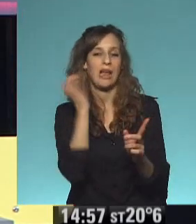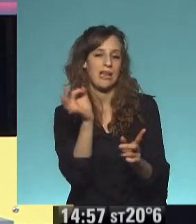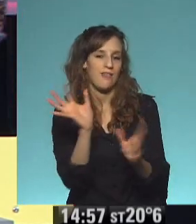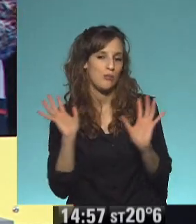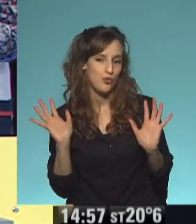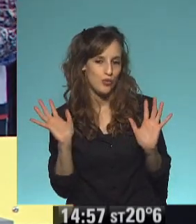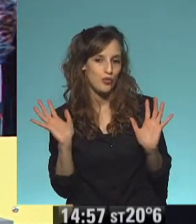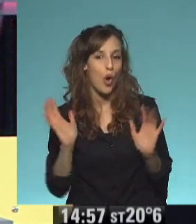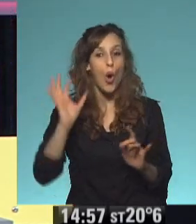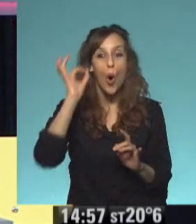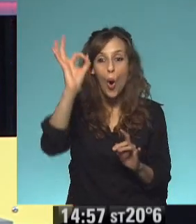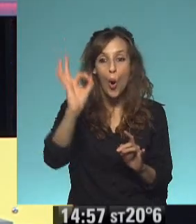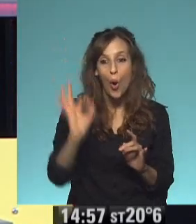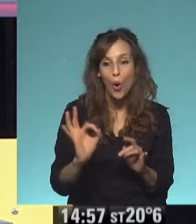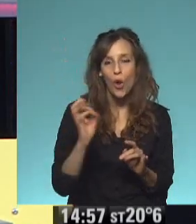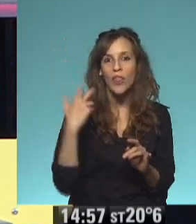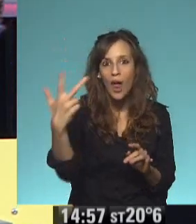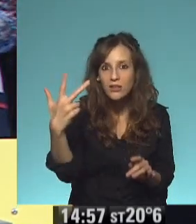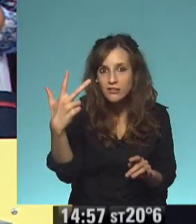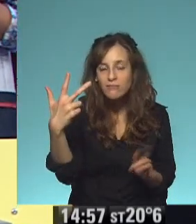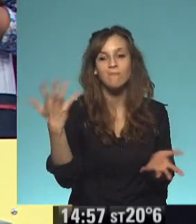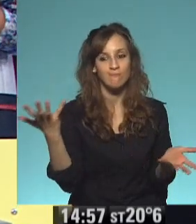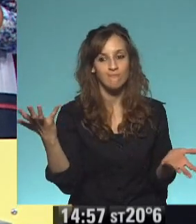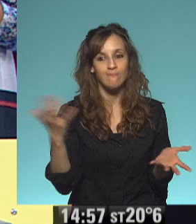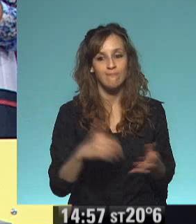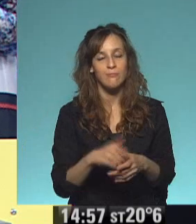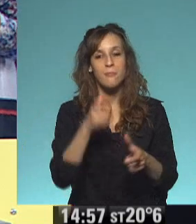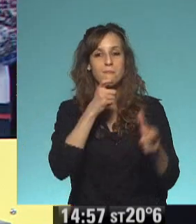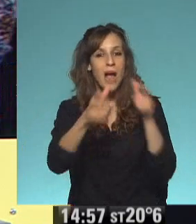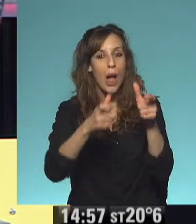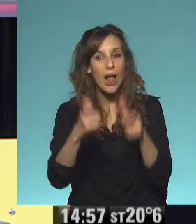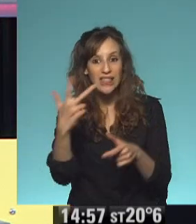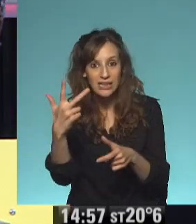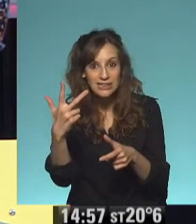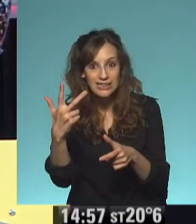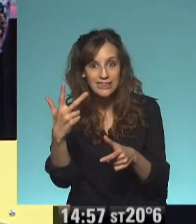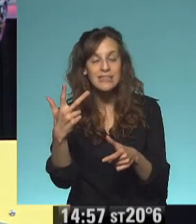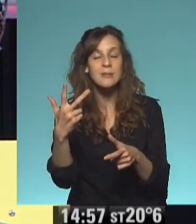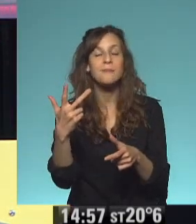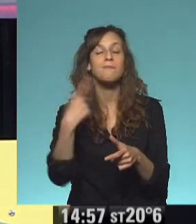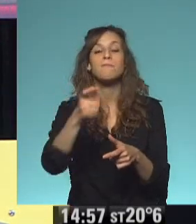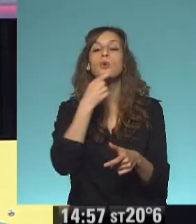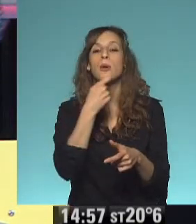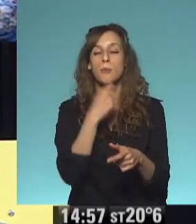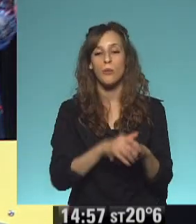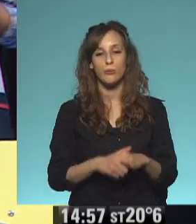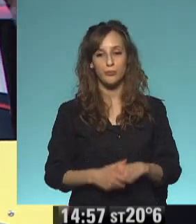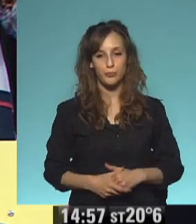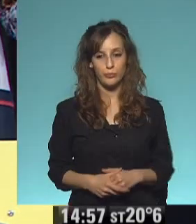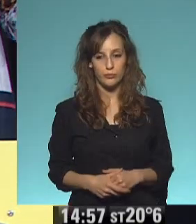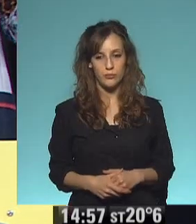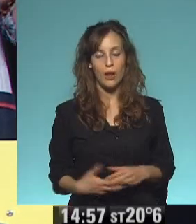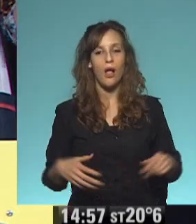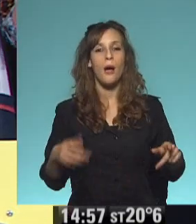con O igual ahí. Hay tres palabras que terminan con O. Ah, perfecto. Ahí está más fácil. ¿Sí? Elegir entre tres. Pero, por ejemplo, no empieza como